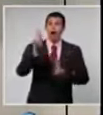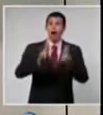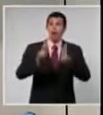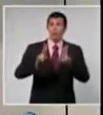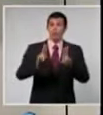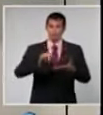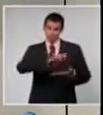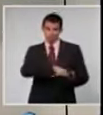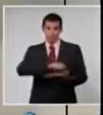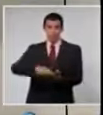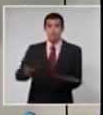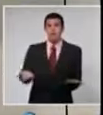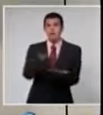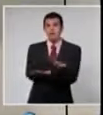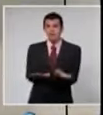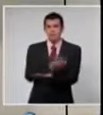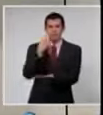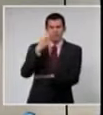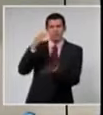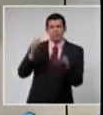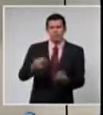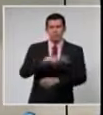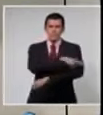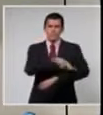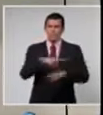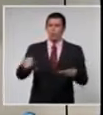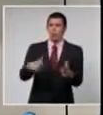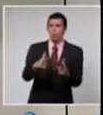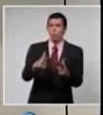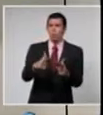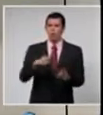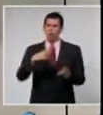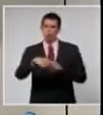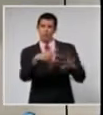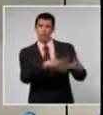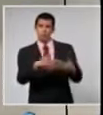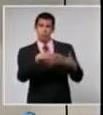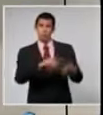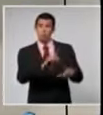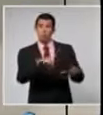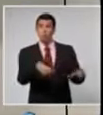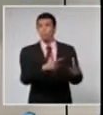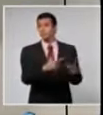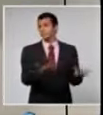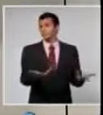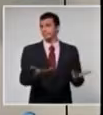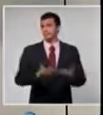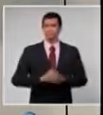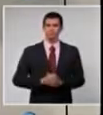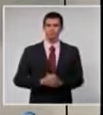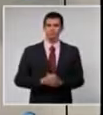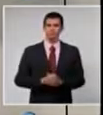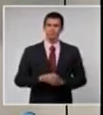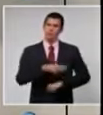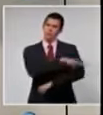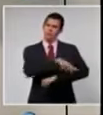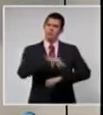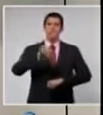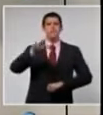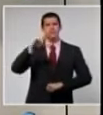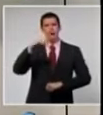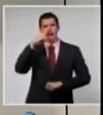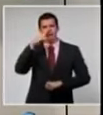Un aviso para saber a qué atenerse en próximos pactos. La diplomacia de Irán está demostrada. La ineficacia de las presiones de Estados